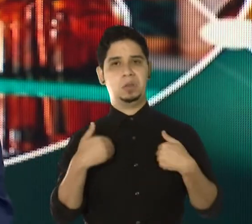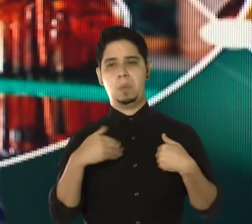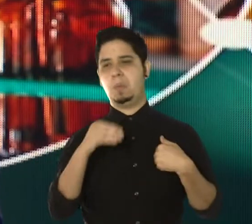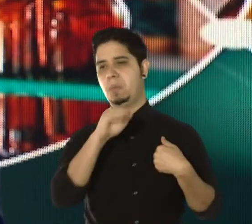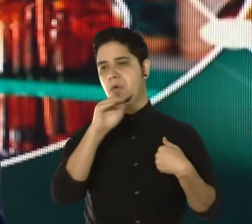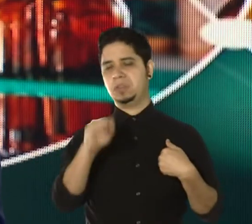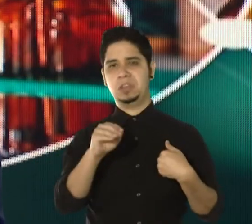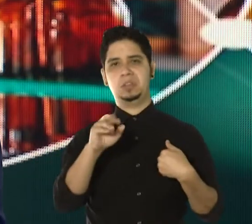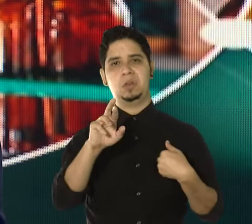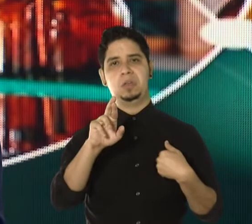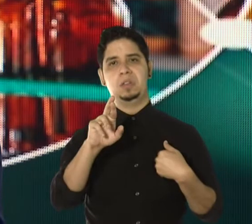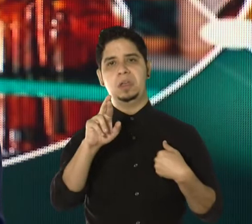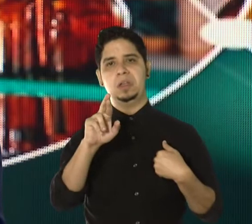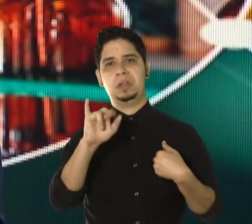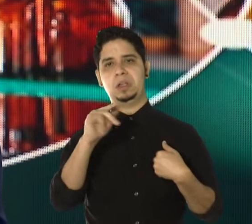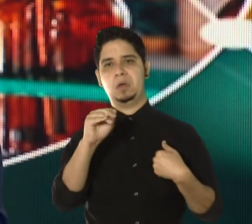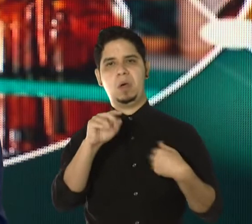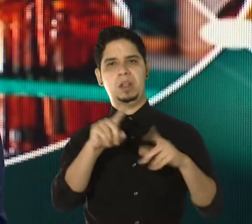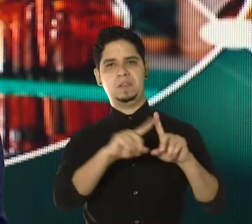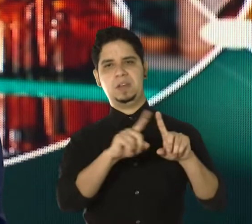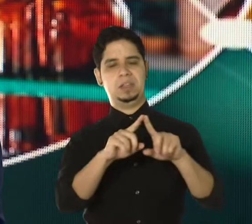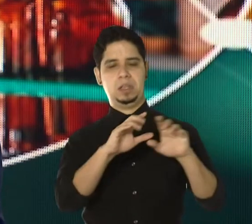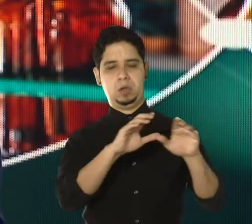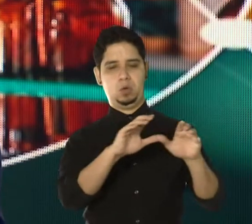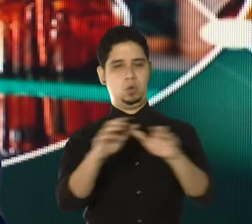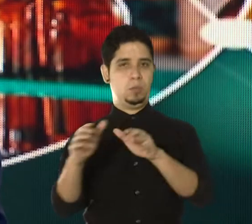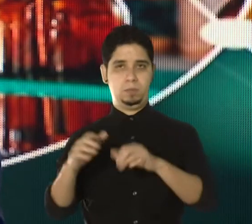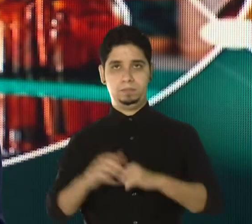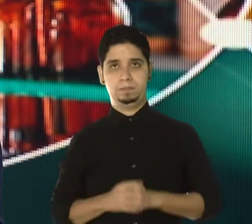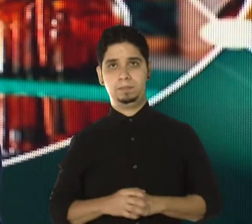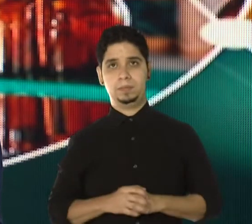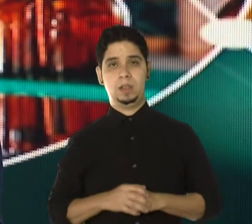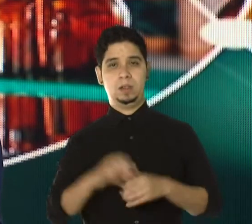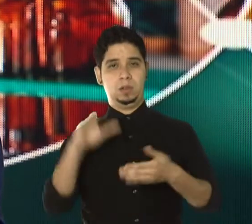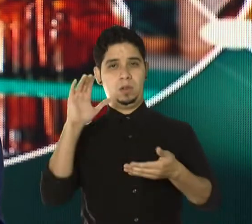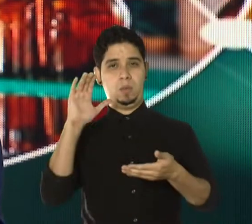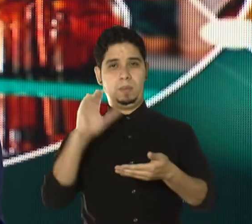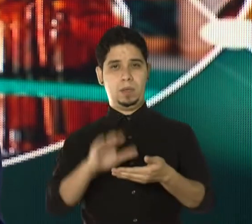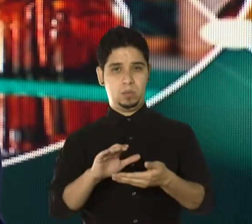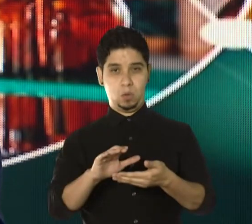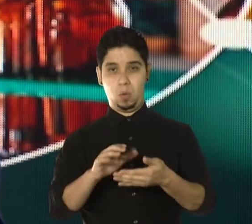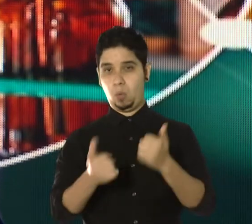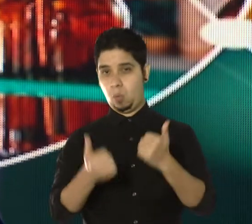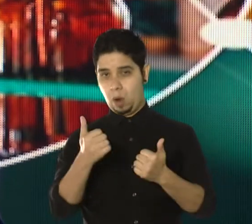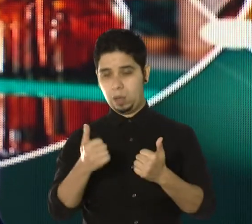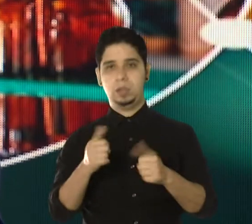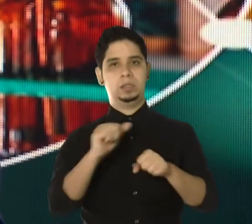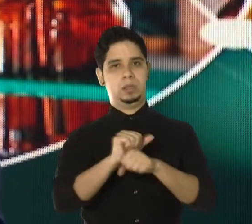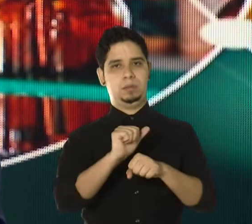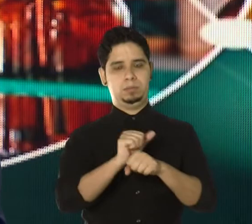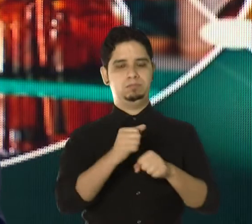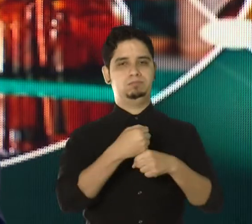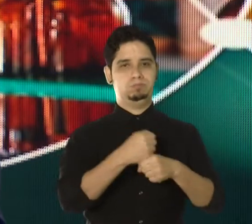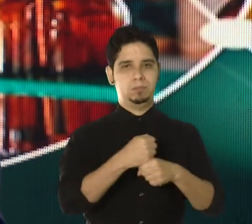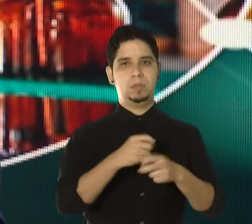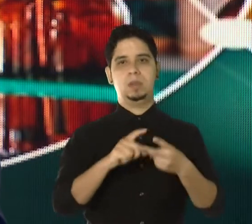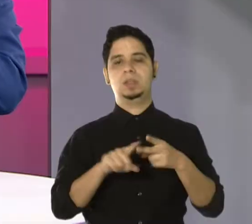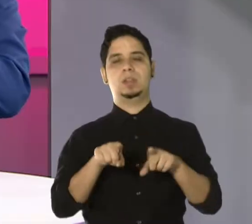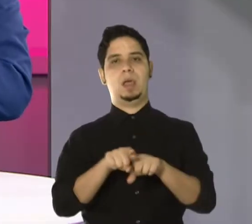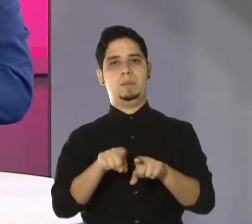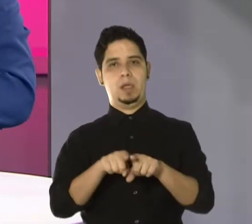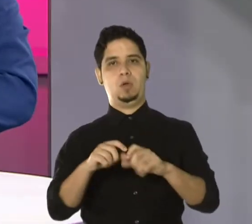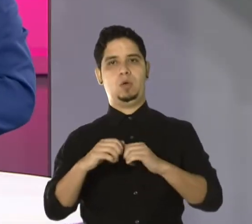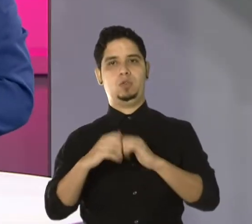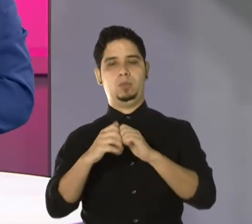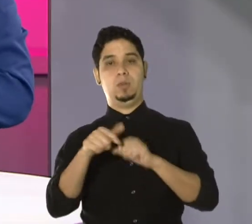contagio por COVID a los distintos sectores. Y los sectores menos riesgosos eran manufactura y construcción. Por eso fue uno de los